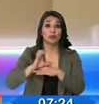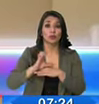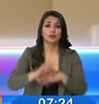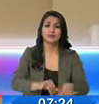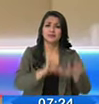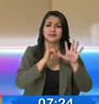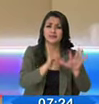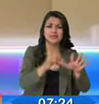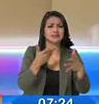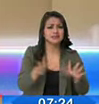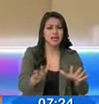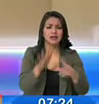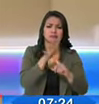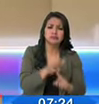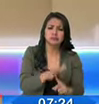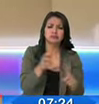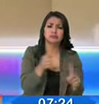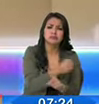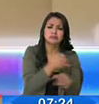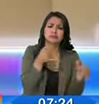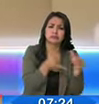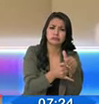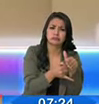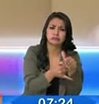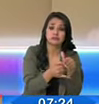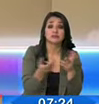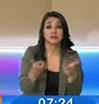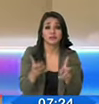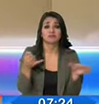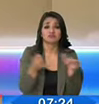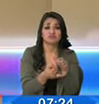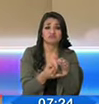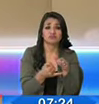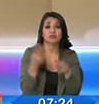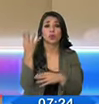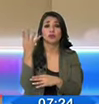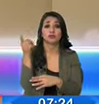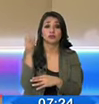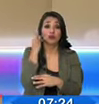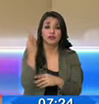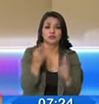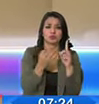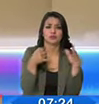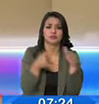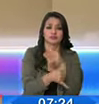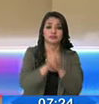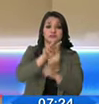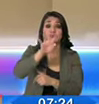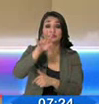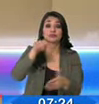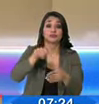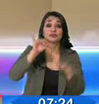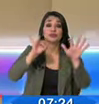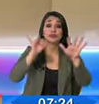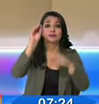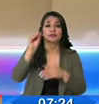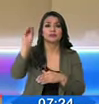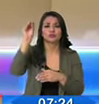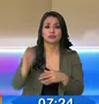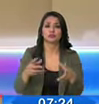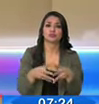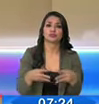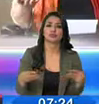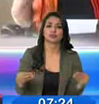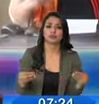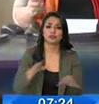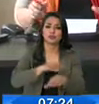de violencia. Una de cada 4 ha vivido violencia sexual. Únicamente el 25.7% de los casos han tenido una resolución